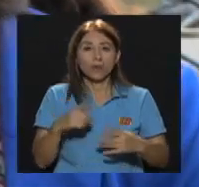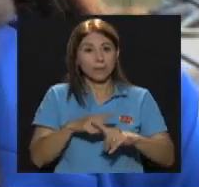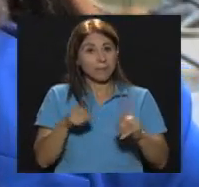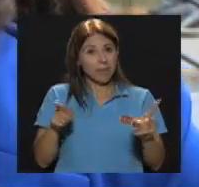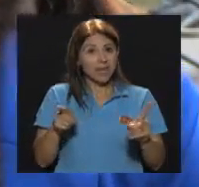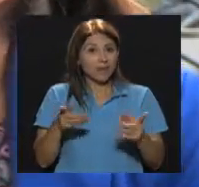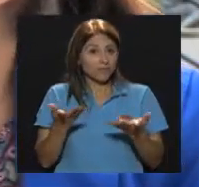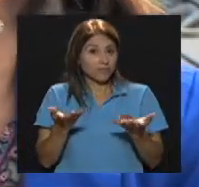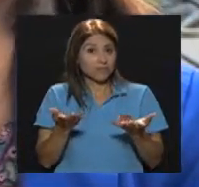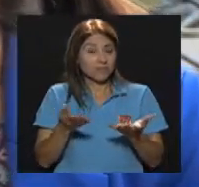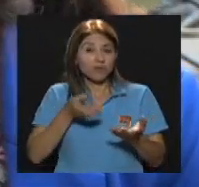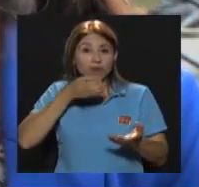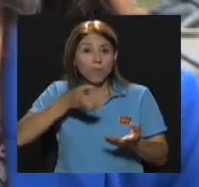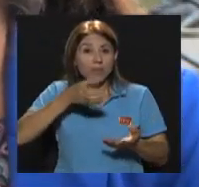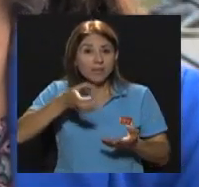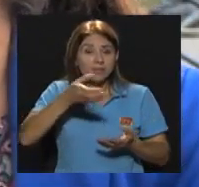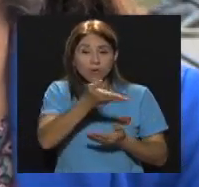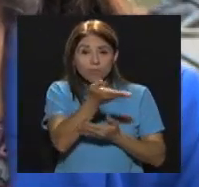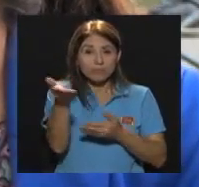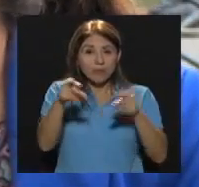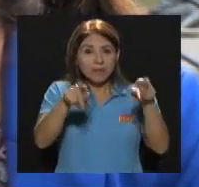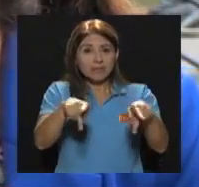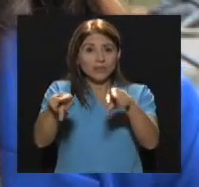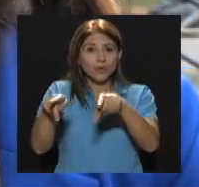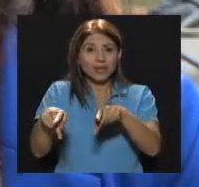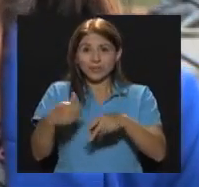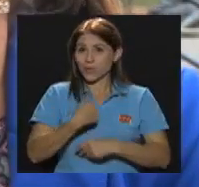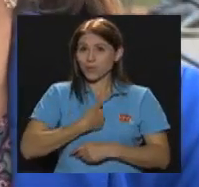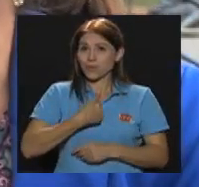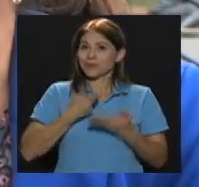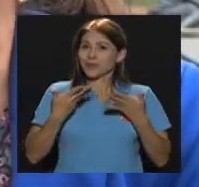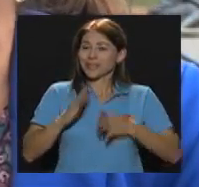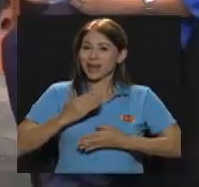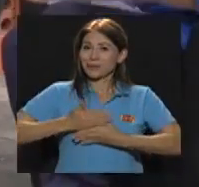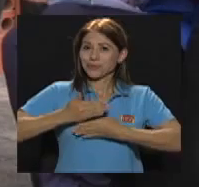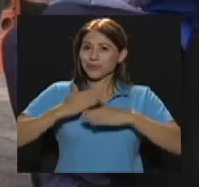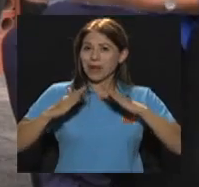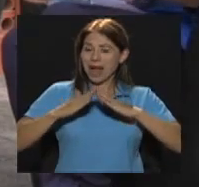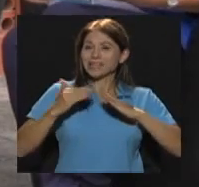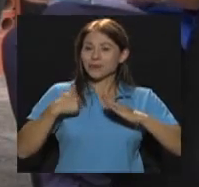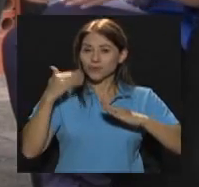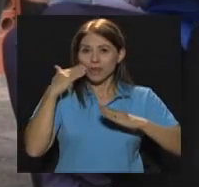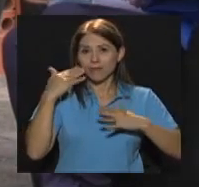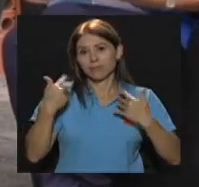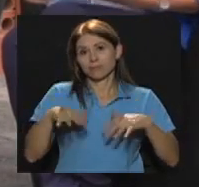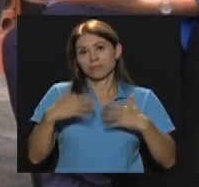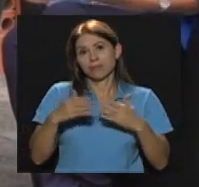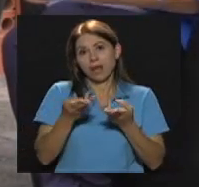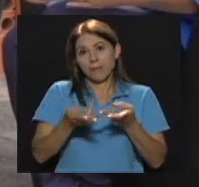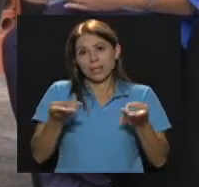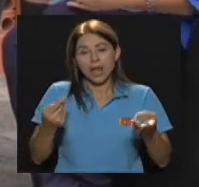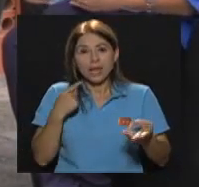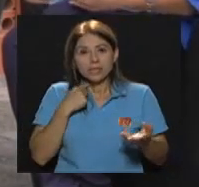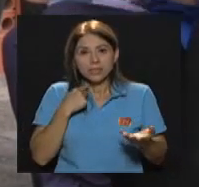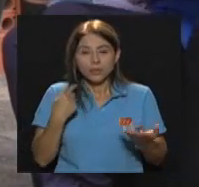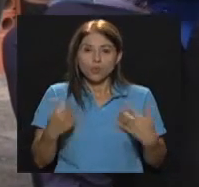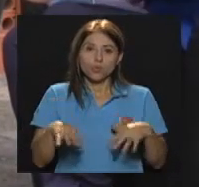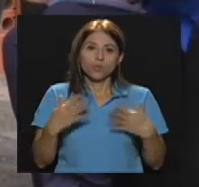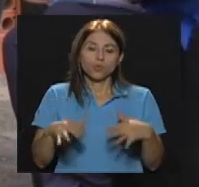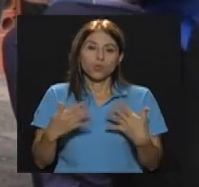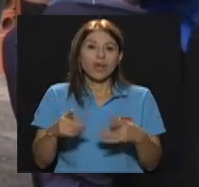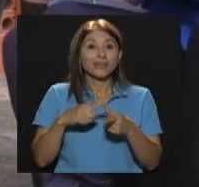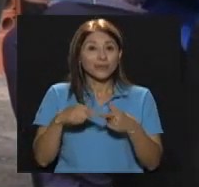una recomendación a este tipo de personas, ¿verdad? Uno mismo que ha construido su casa sabe que, bueno, sí, los mismos materiales, el costo de la vida, y me gustaría